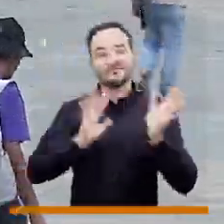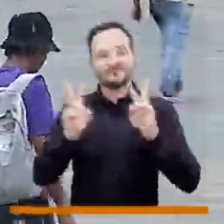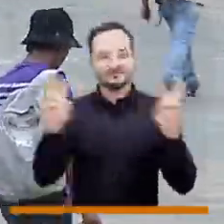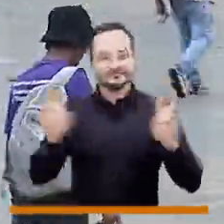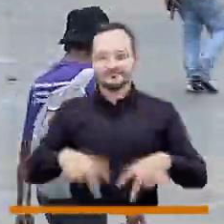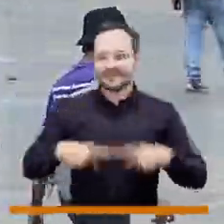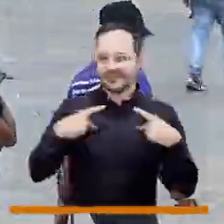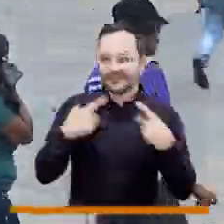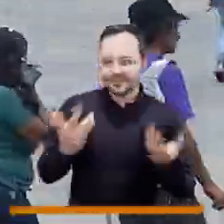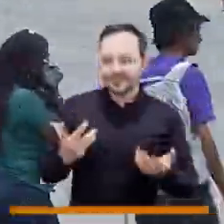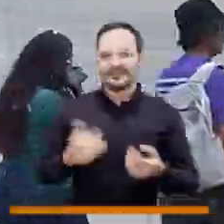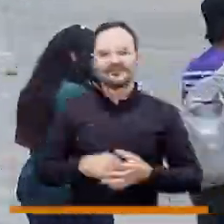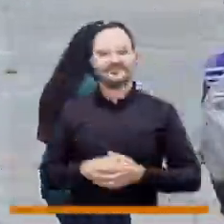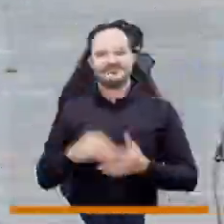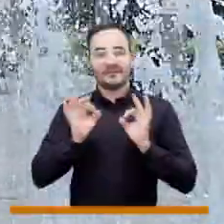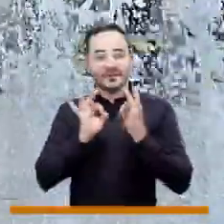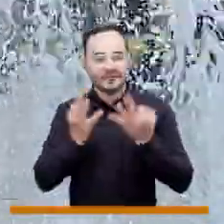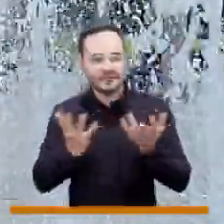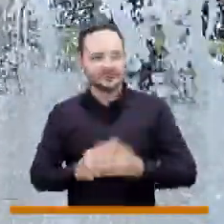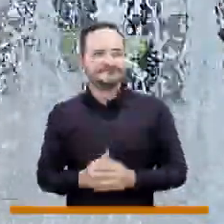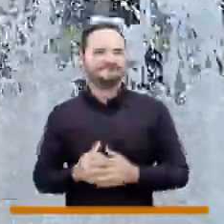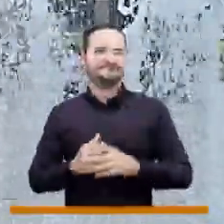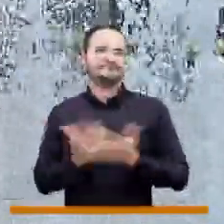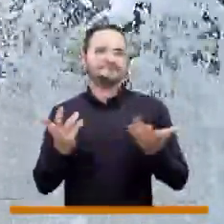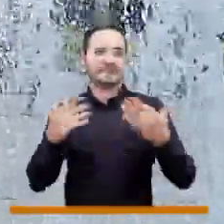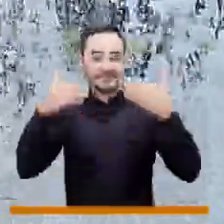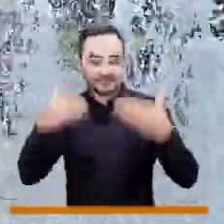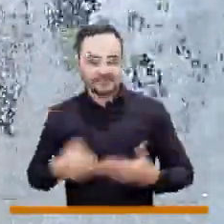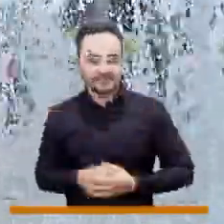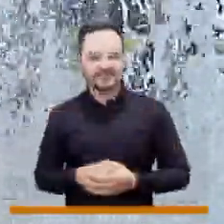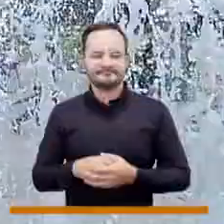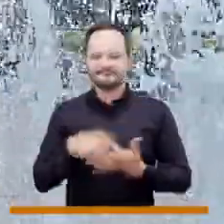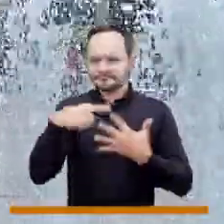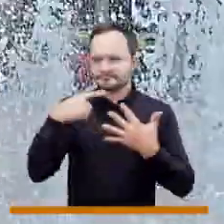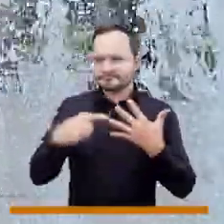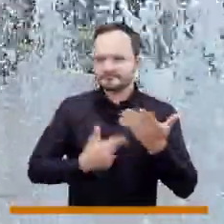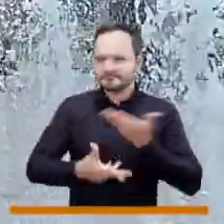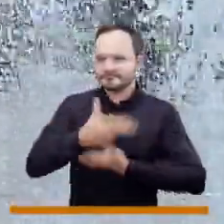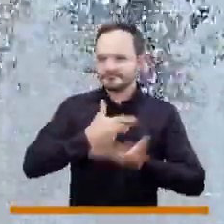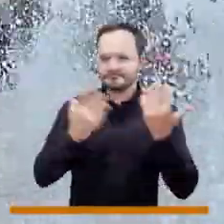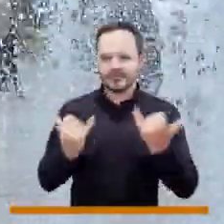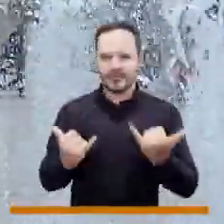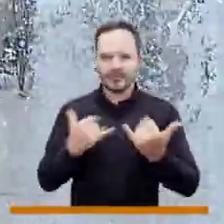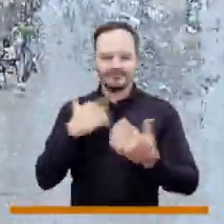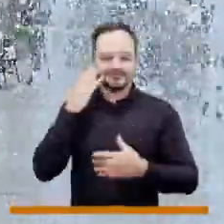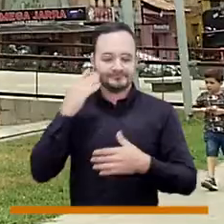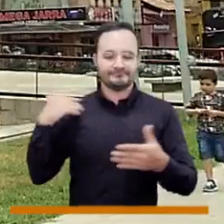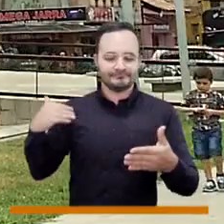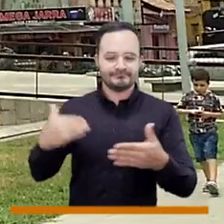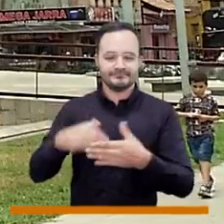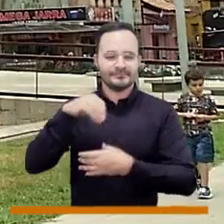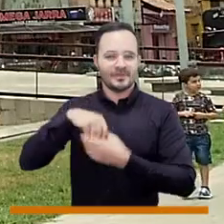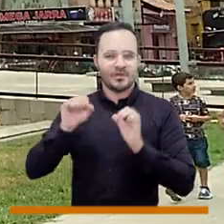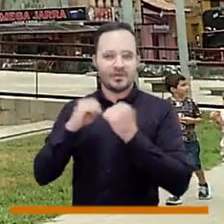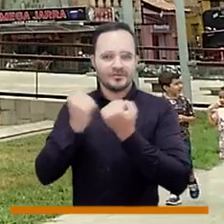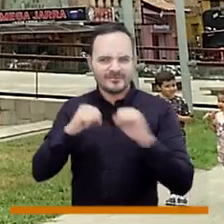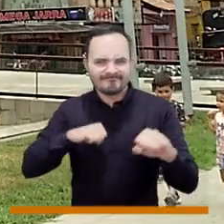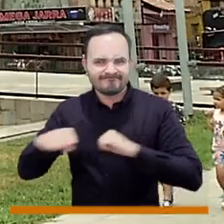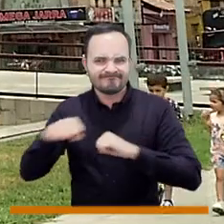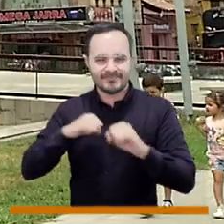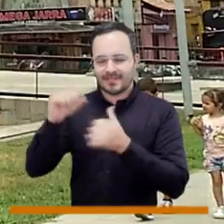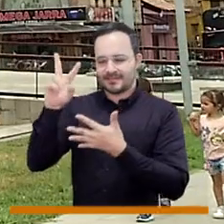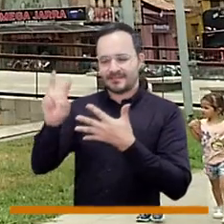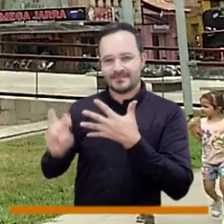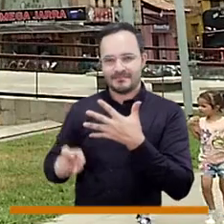hablando de discapacidad, diferentes temas que hemos tocado desde el Consejo de Medellín. Así que espero que se puedan quedar